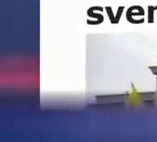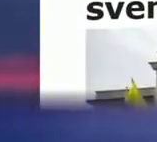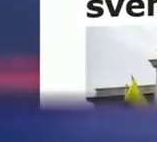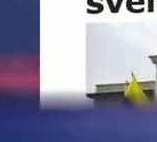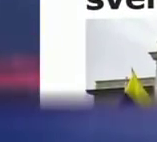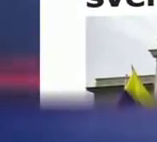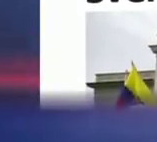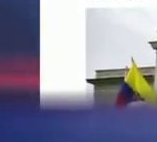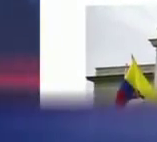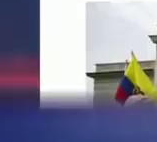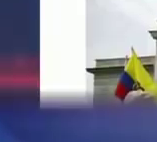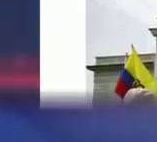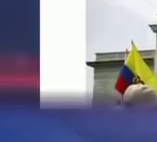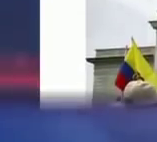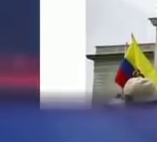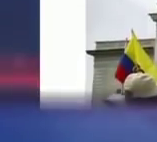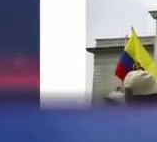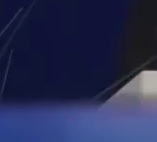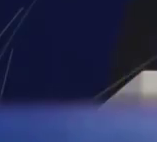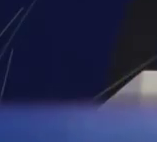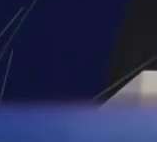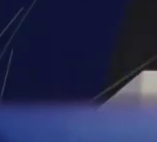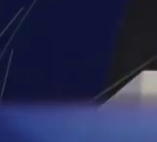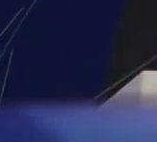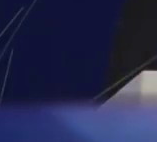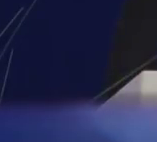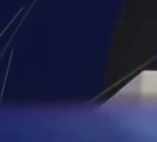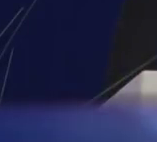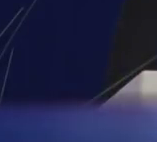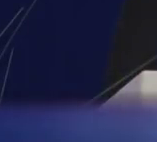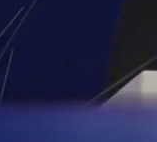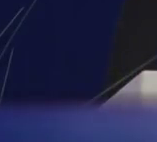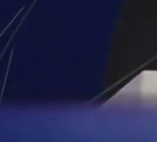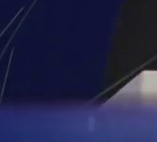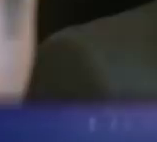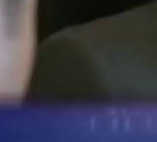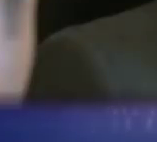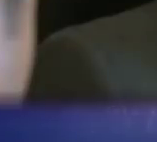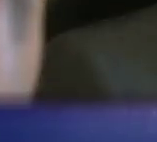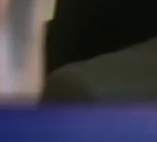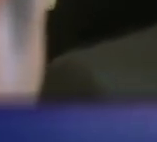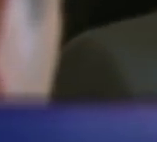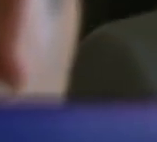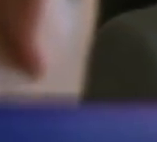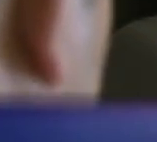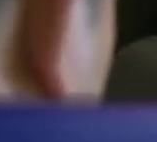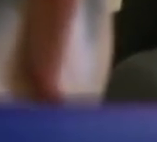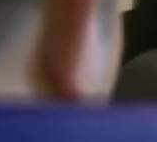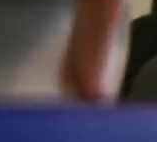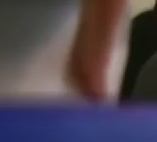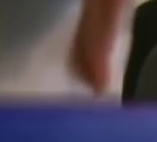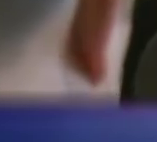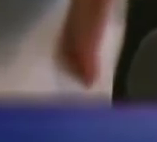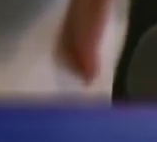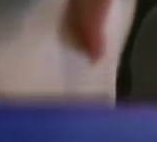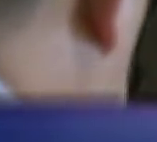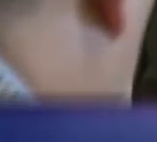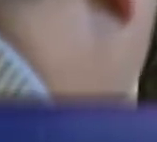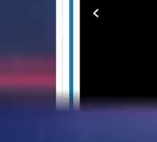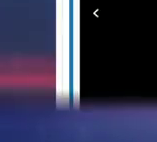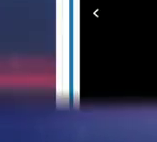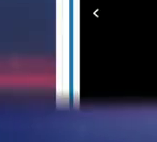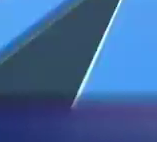convocado por la Cancillería de ese país para solicitar una aclaración respecto a la detención de Ola Bini.